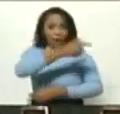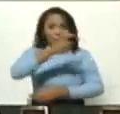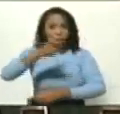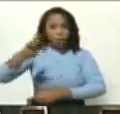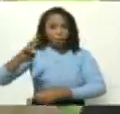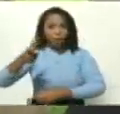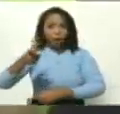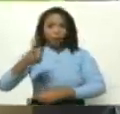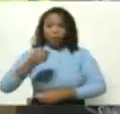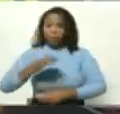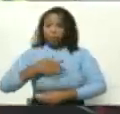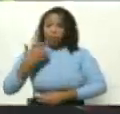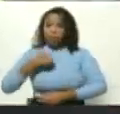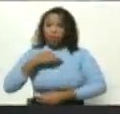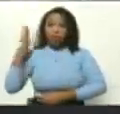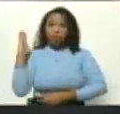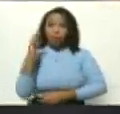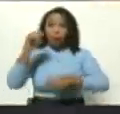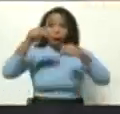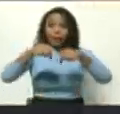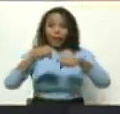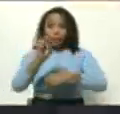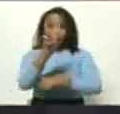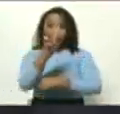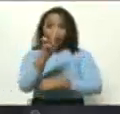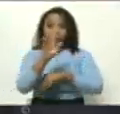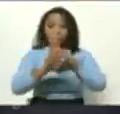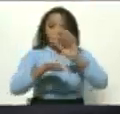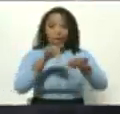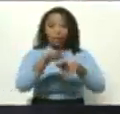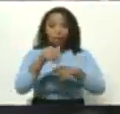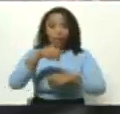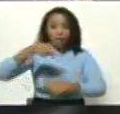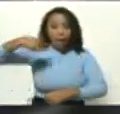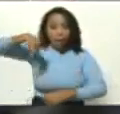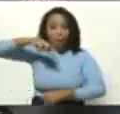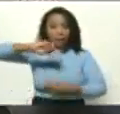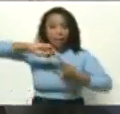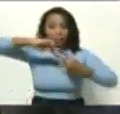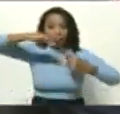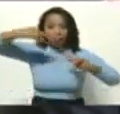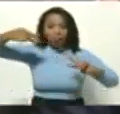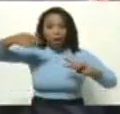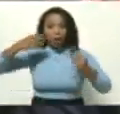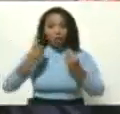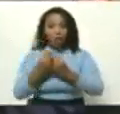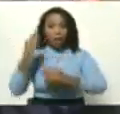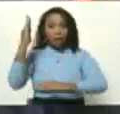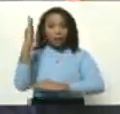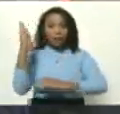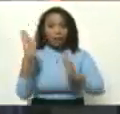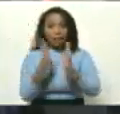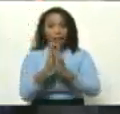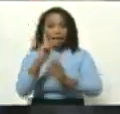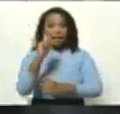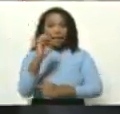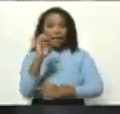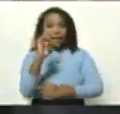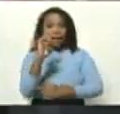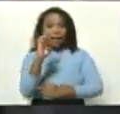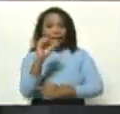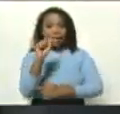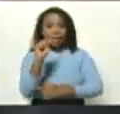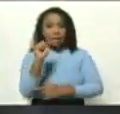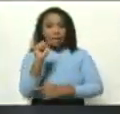pues venimos aquí a dos pasos de la Plaza Diego Ibarra a la Iglesia Santa Teresa a informar al